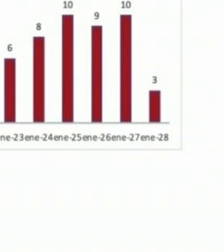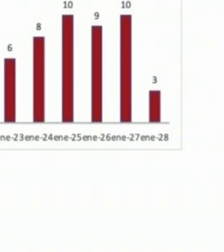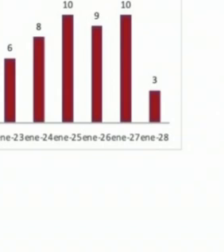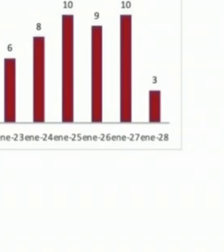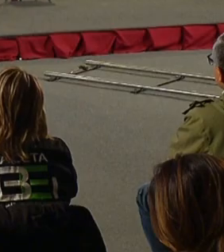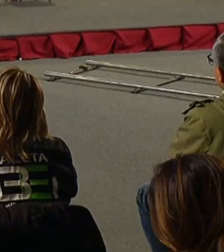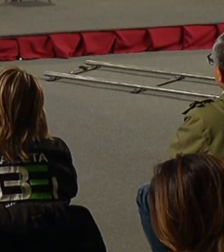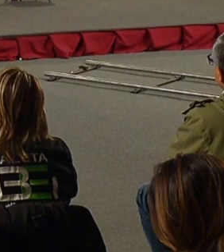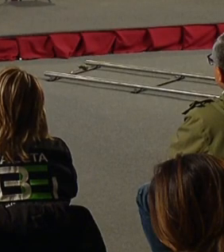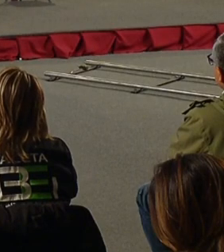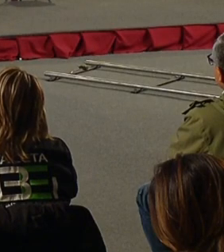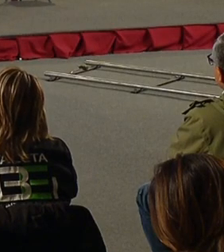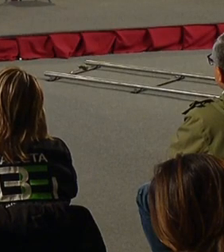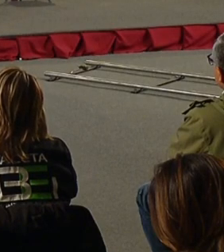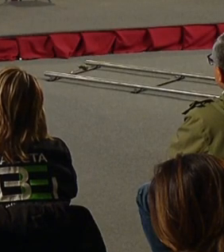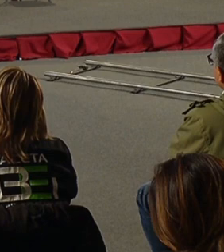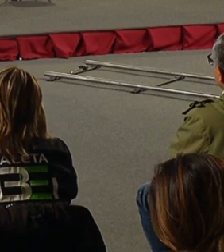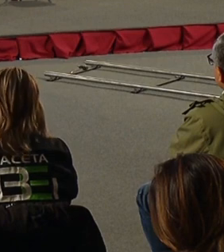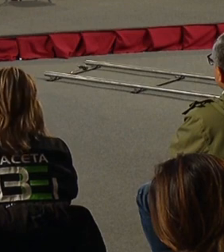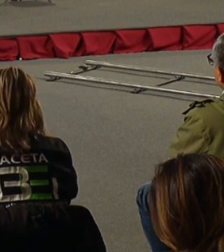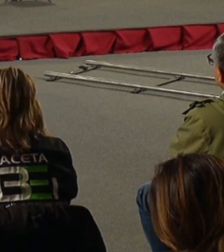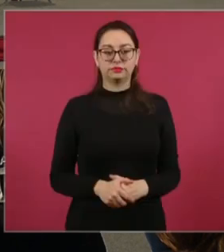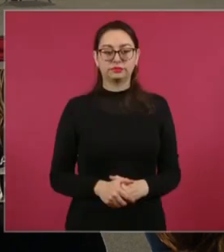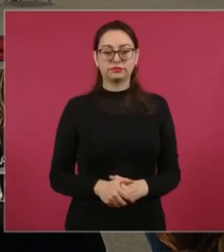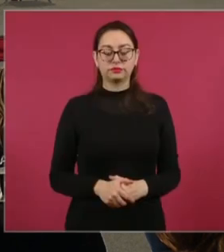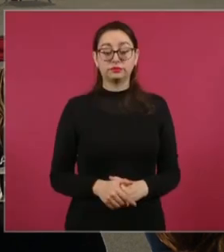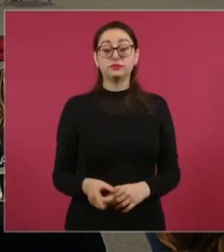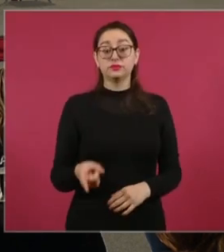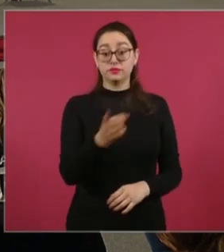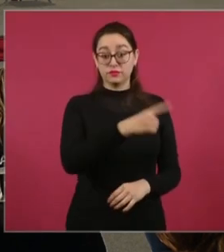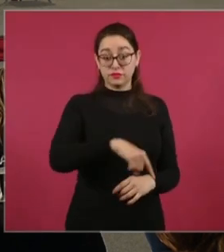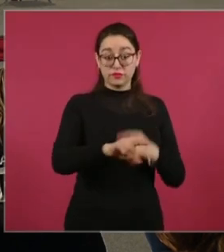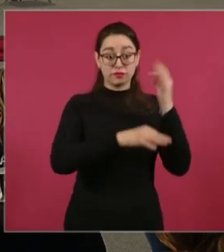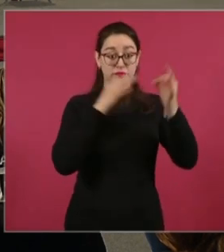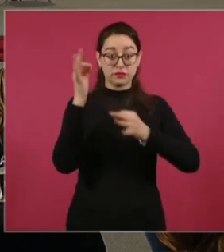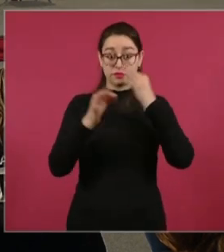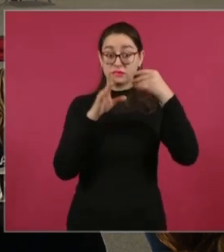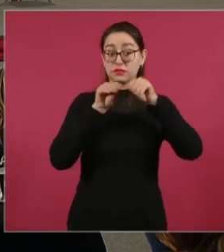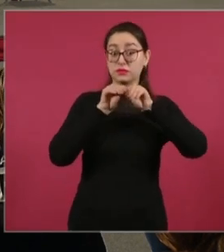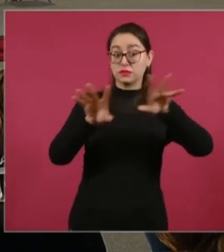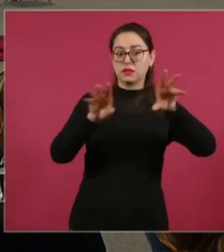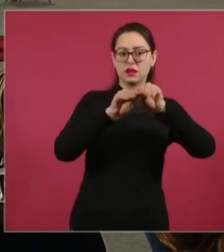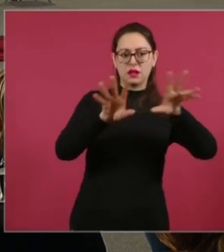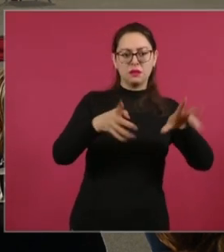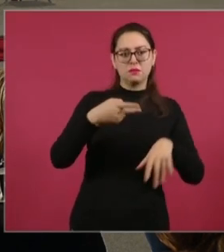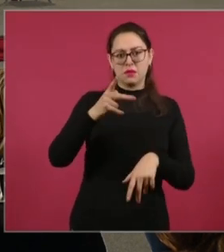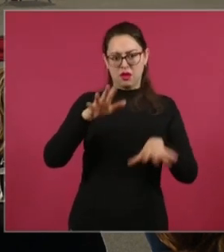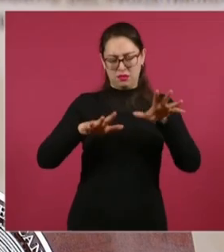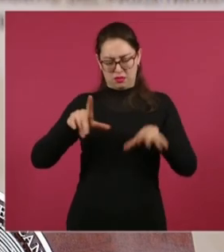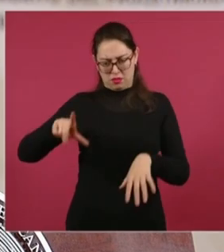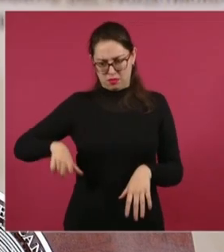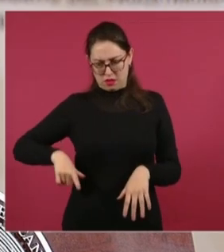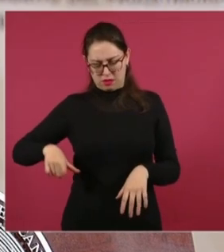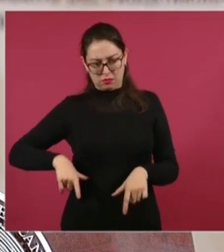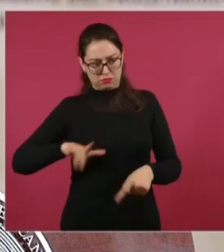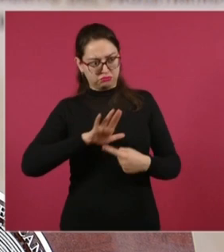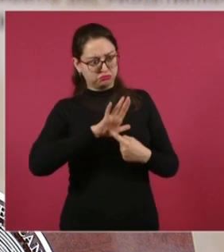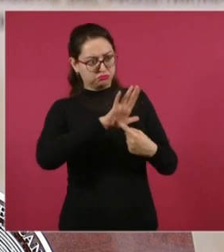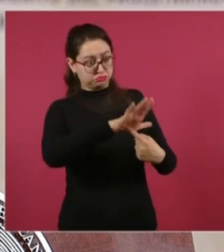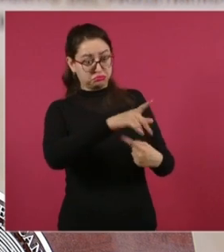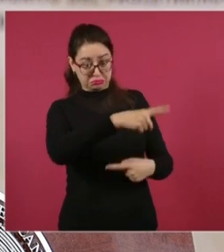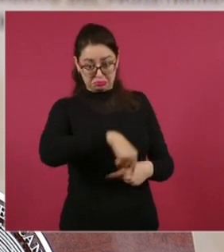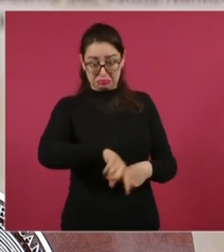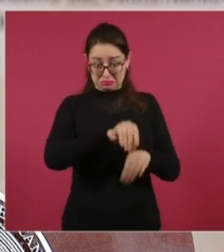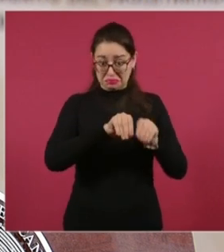datos? Ninguna. El primero, vamos a dar algunos datos importantes que estos medios ignoran.